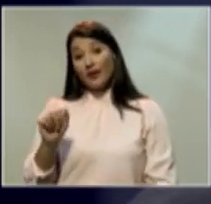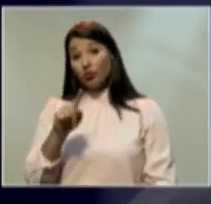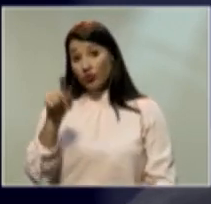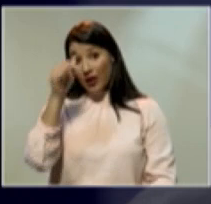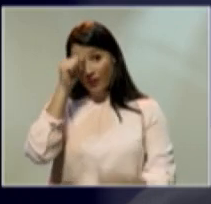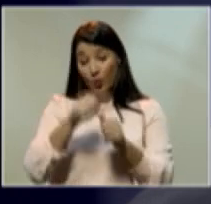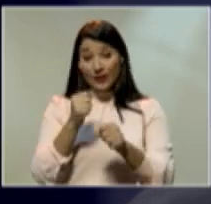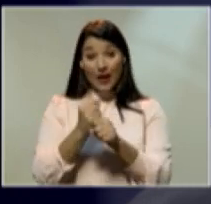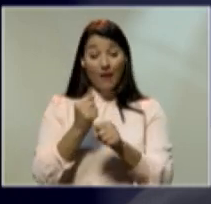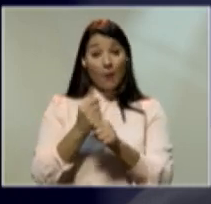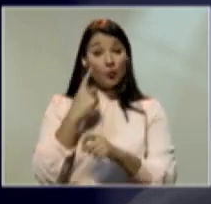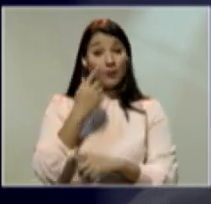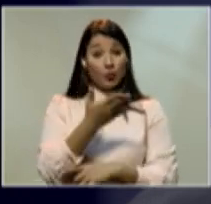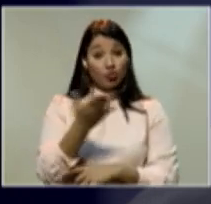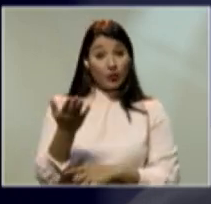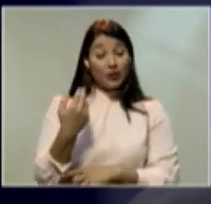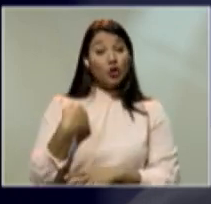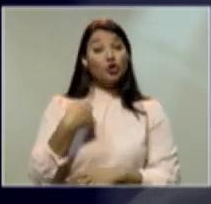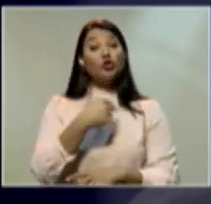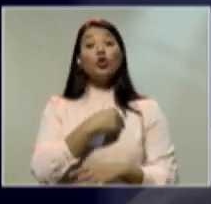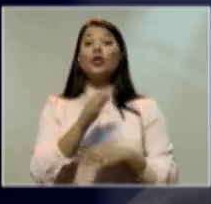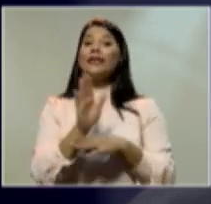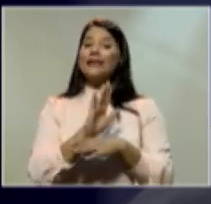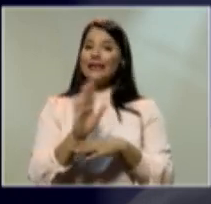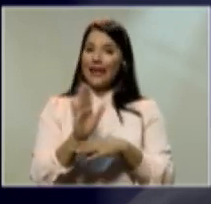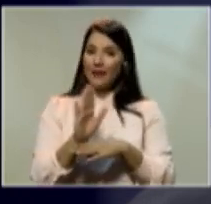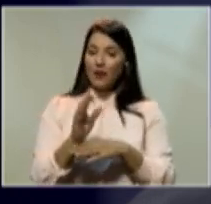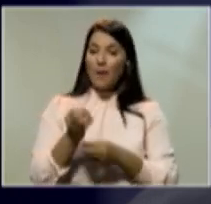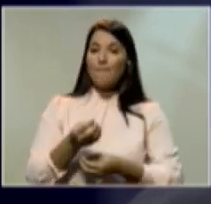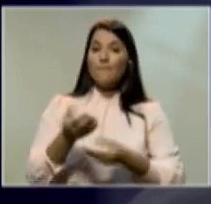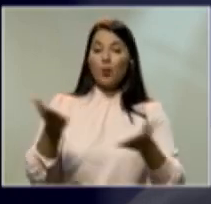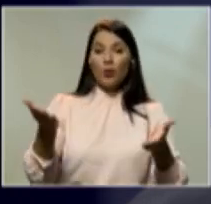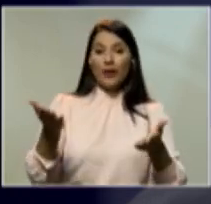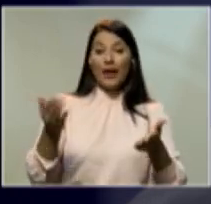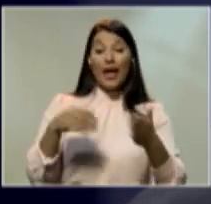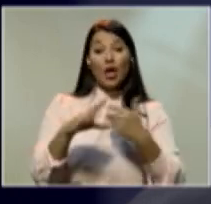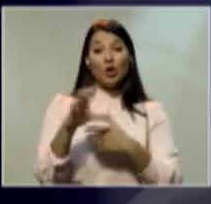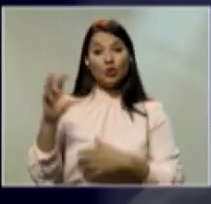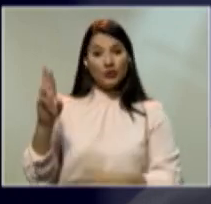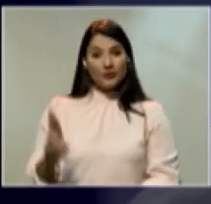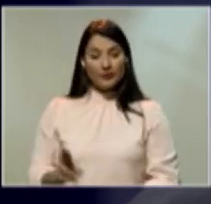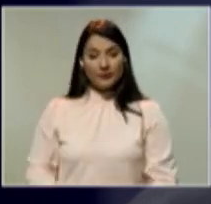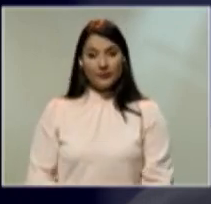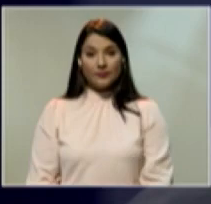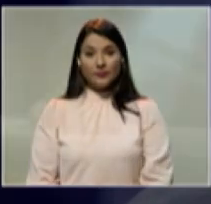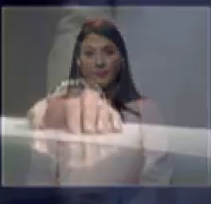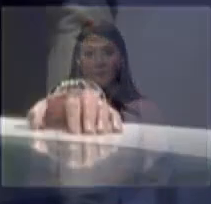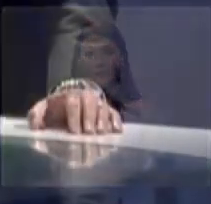trabajamos para usted. Somos la televisión pública de Costa Rica.